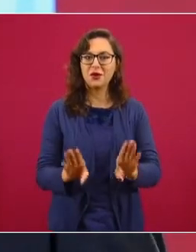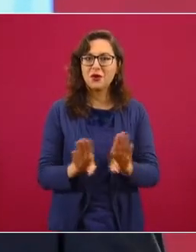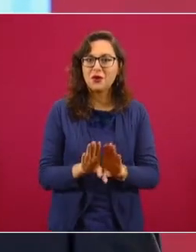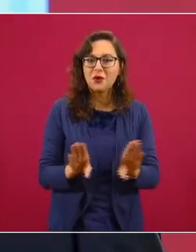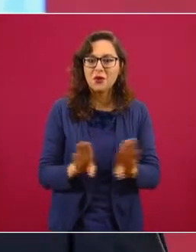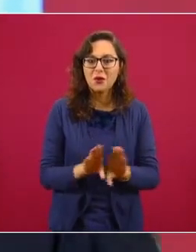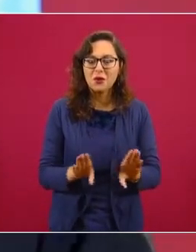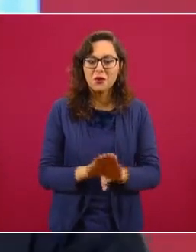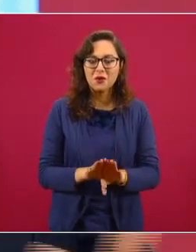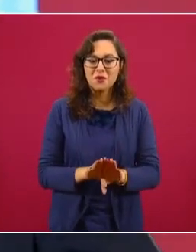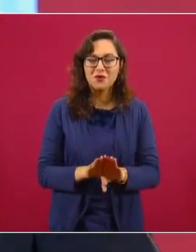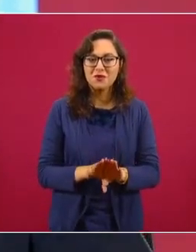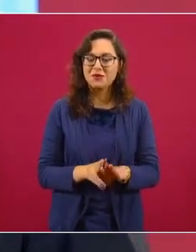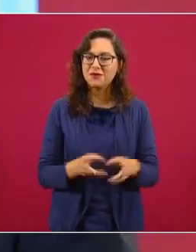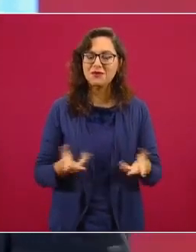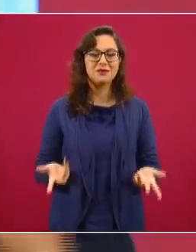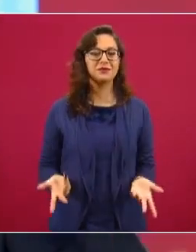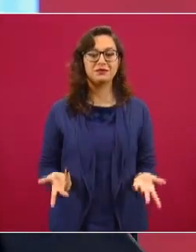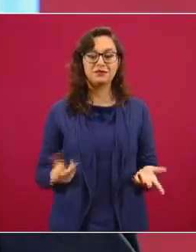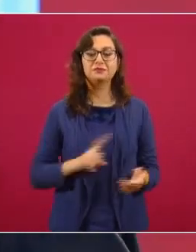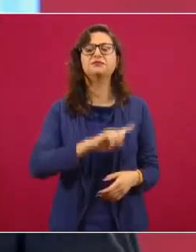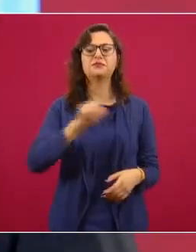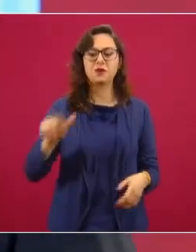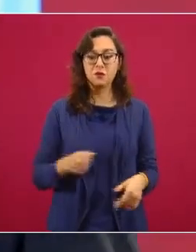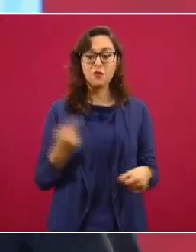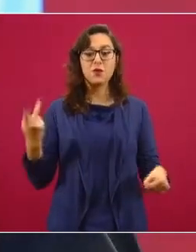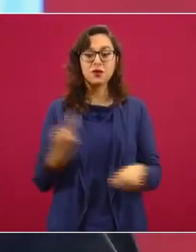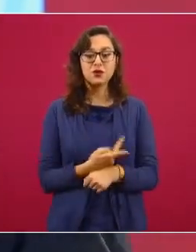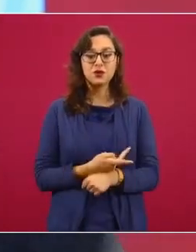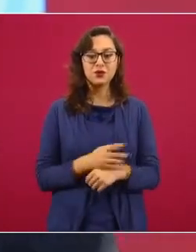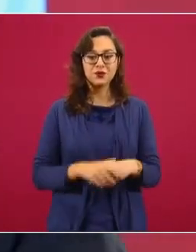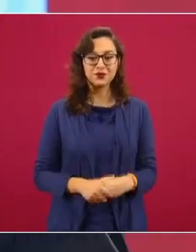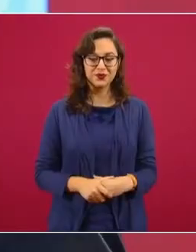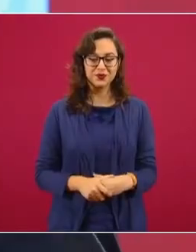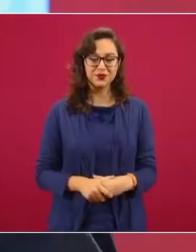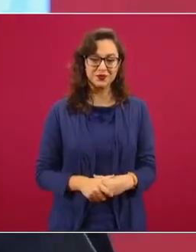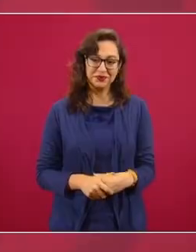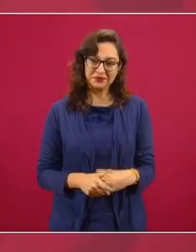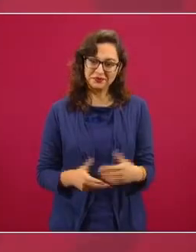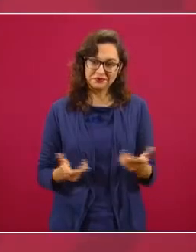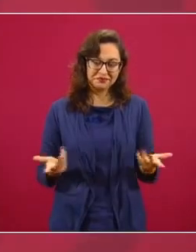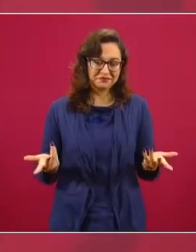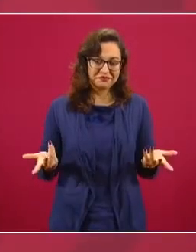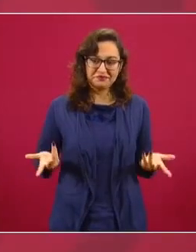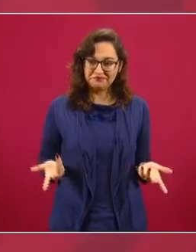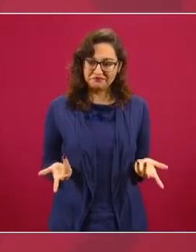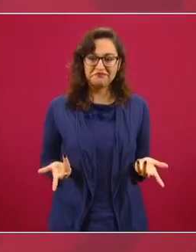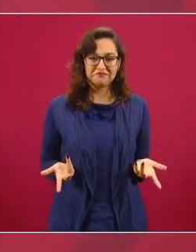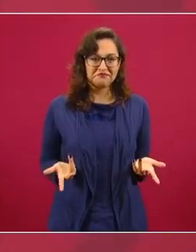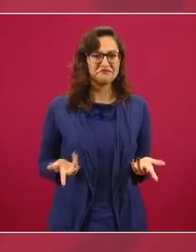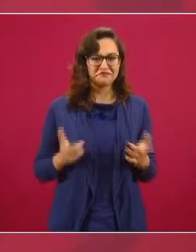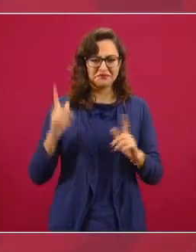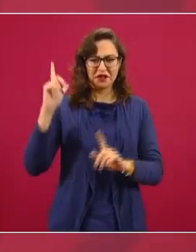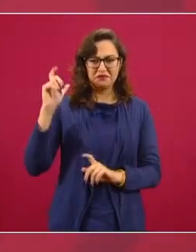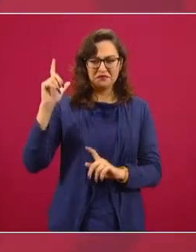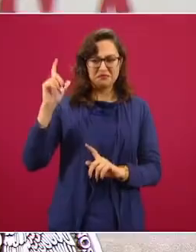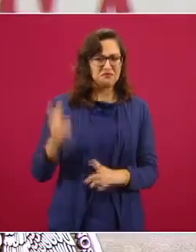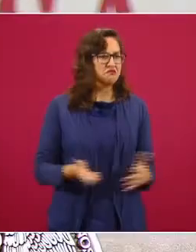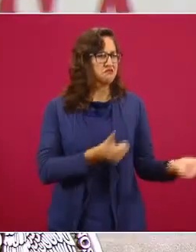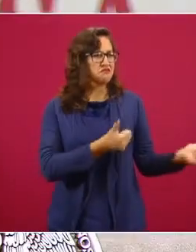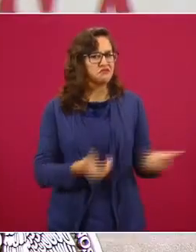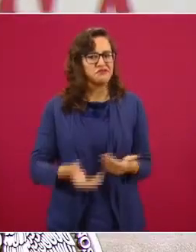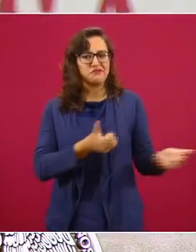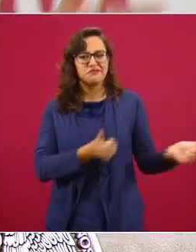¿El resultado? Bueno, pues las armas se usaron en las